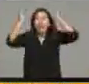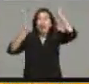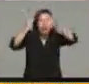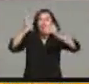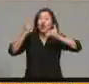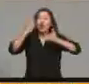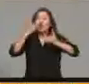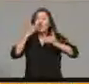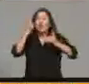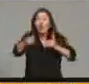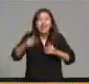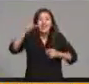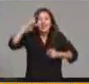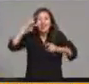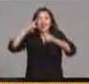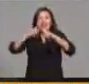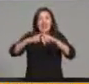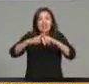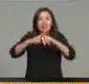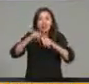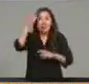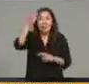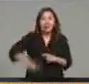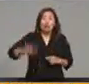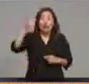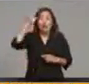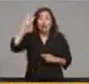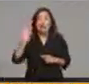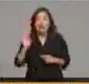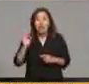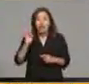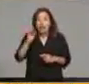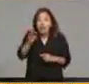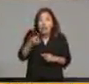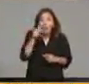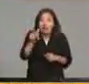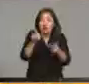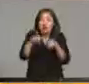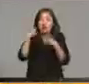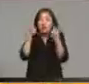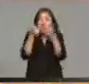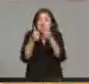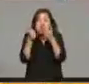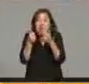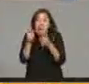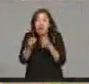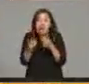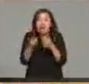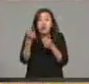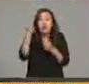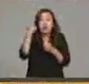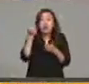éxito colectivo cuando el gris llega a los 80 90 años es un éxito de la sociedad es un mérito de una sociedad